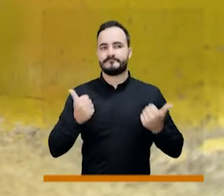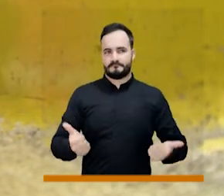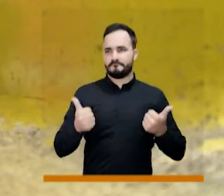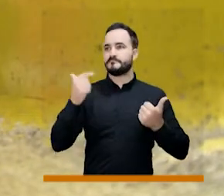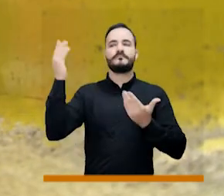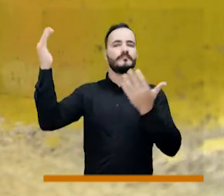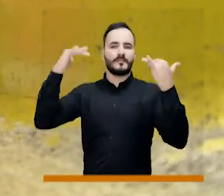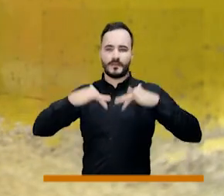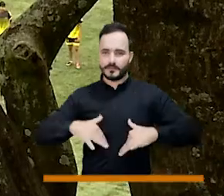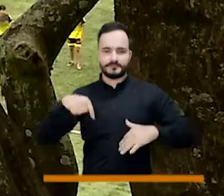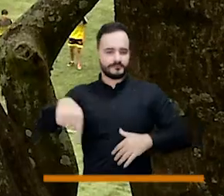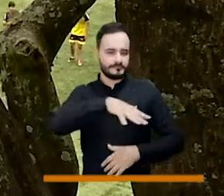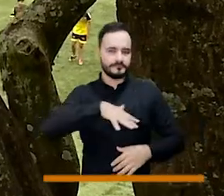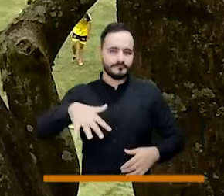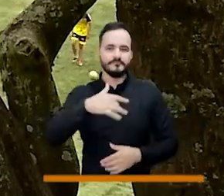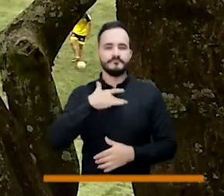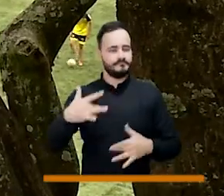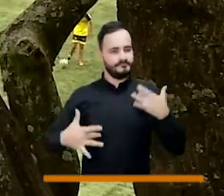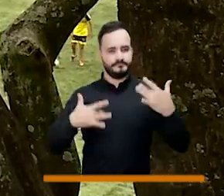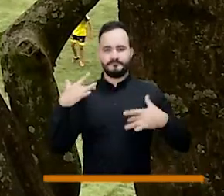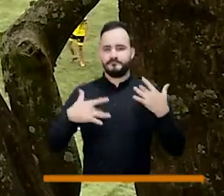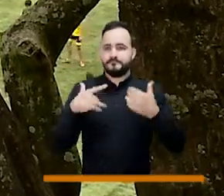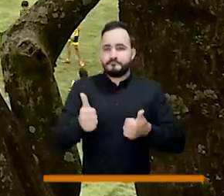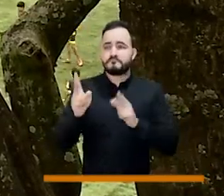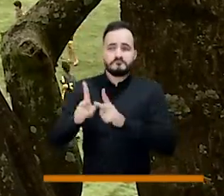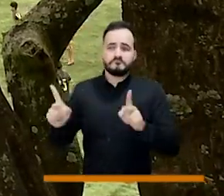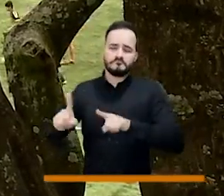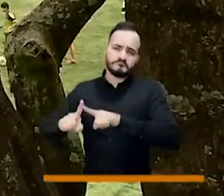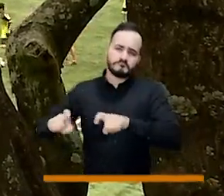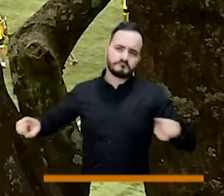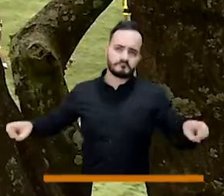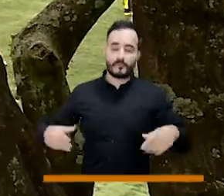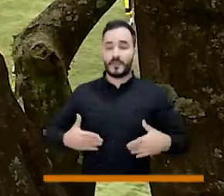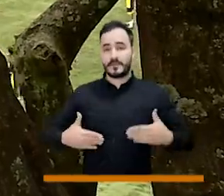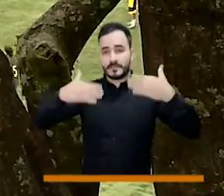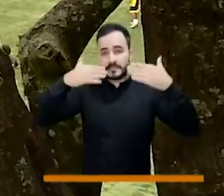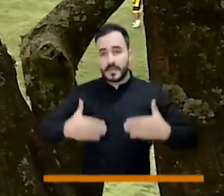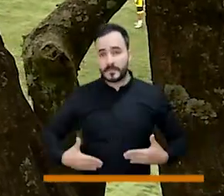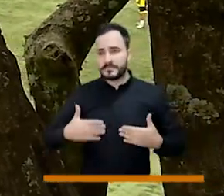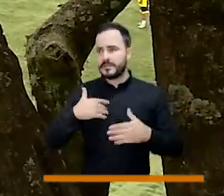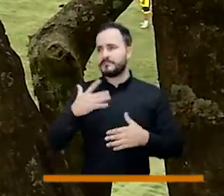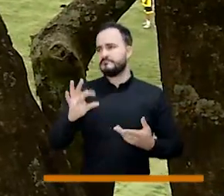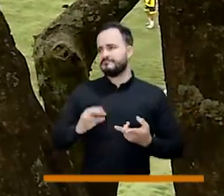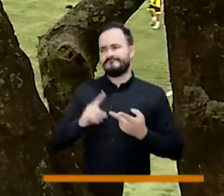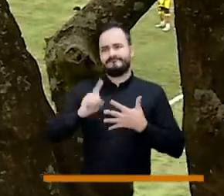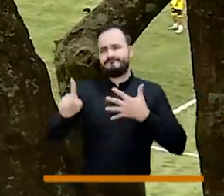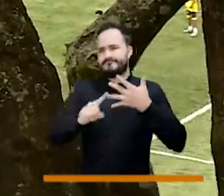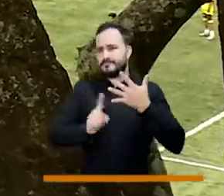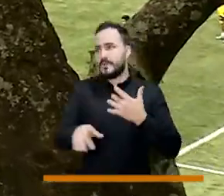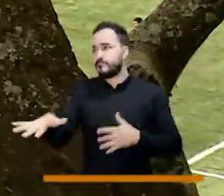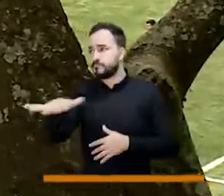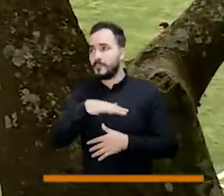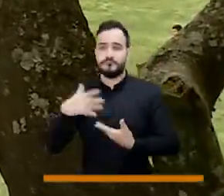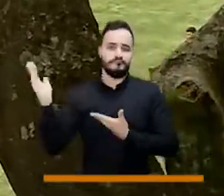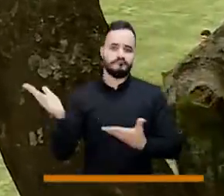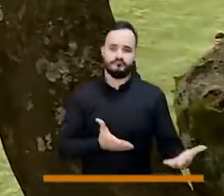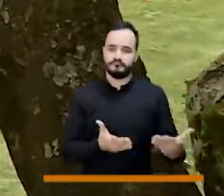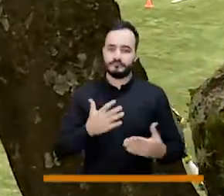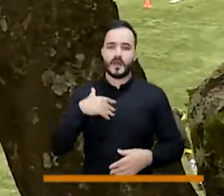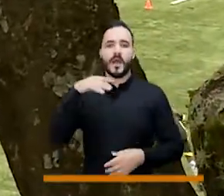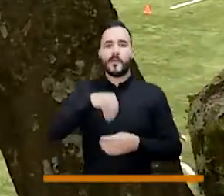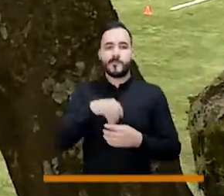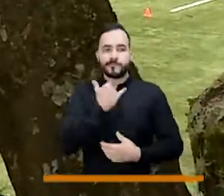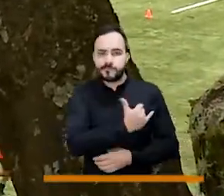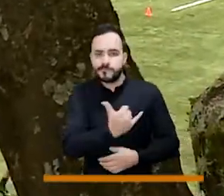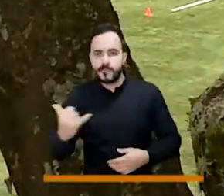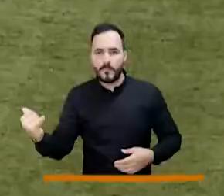fomenta espacios como este, ¿cierto? Donde pueden venir a congregar personas pues de con discapacidad adulto, ¿cierto? Entonces, aquí tenemos,